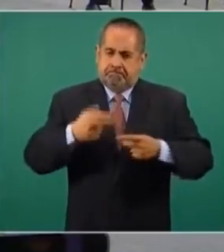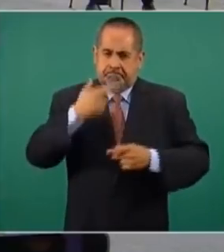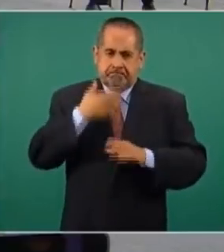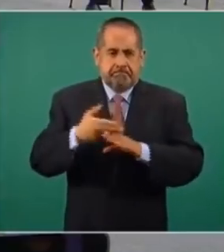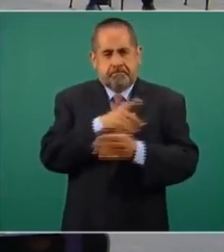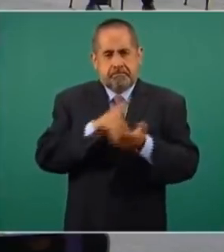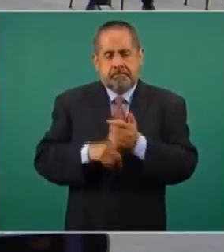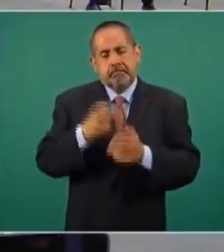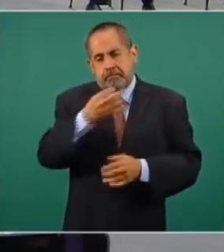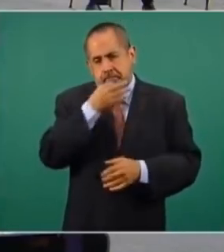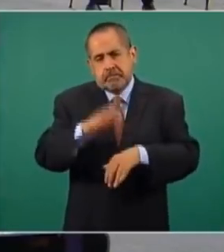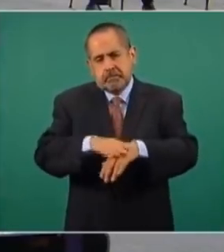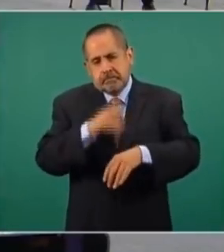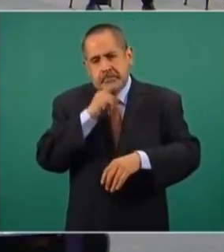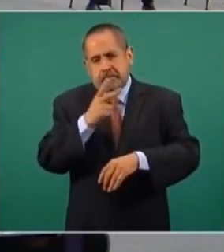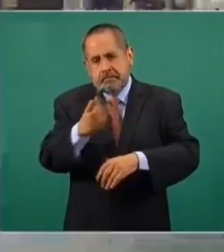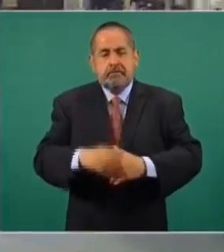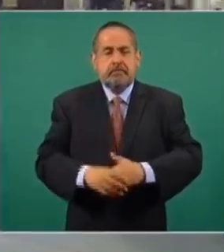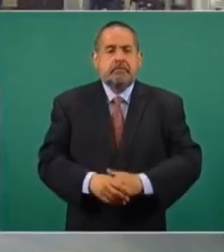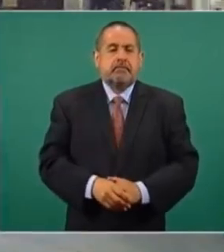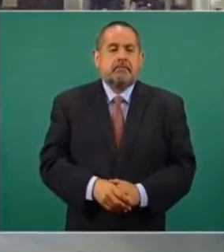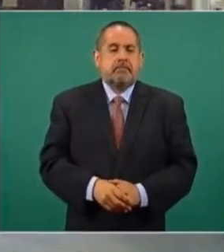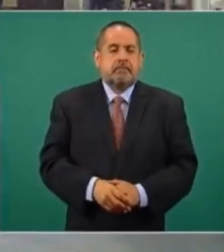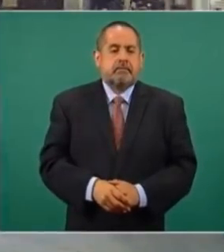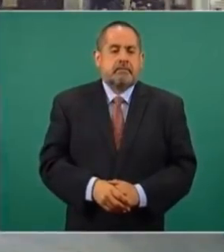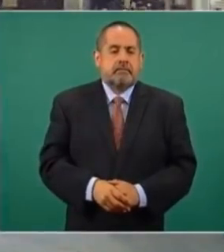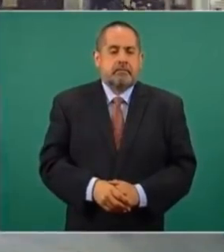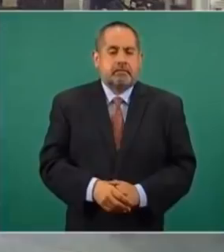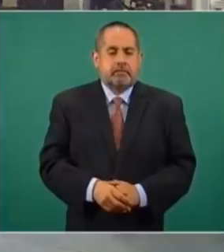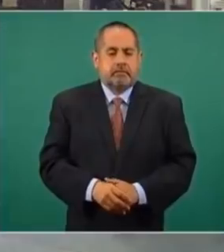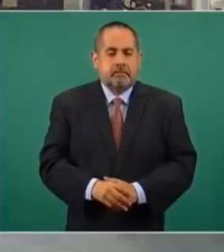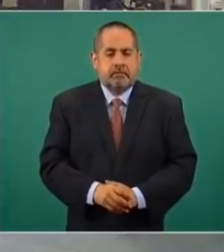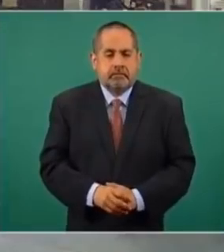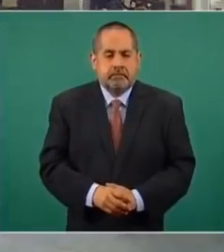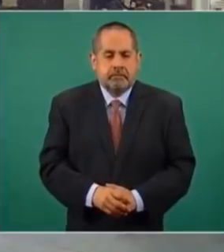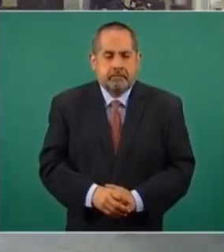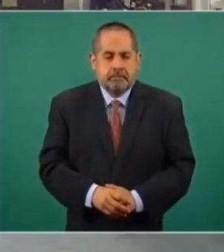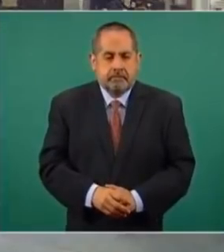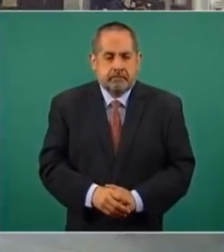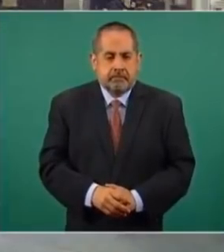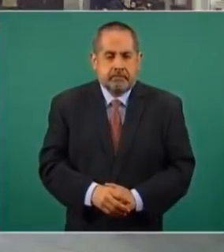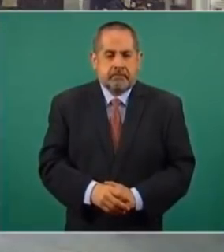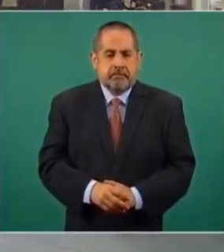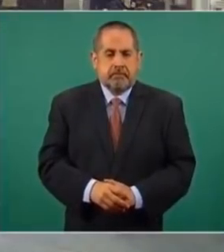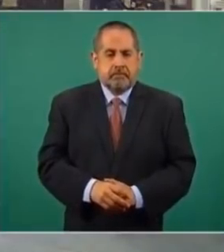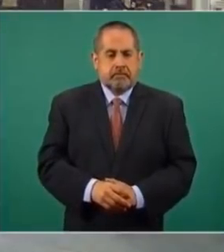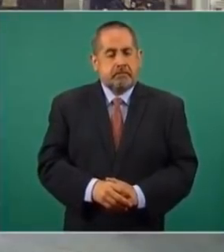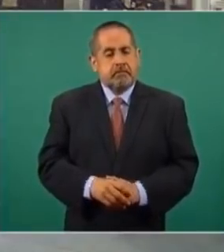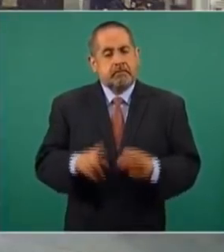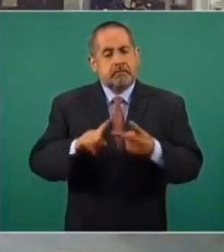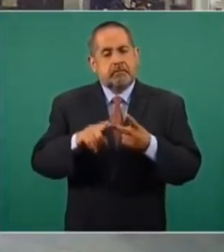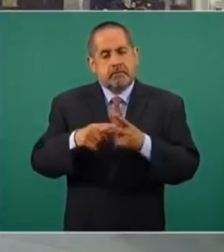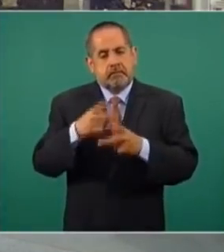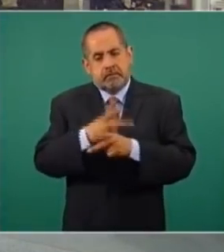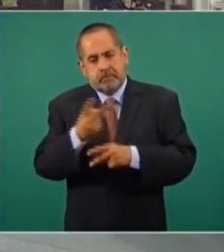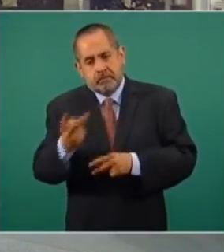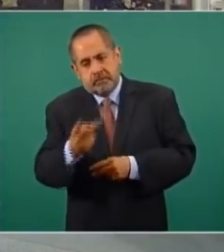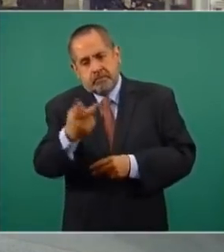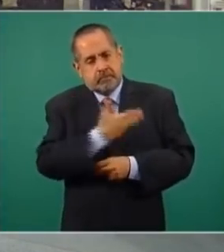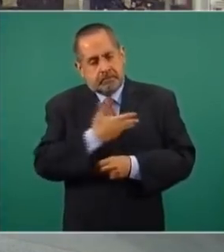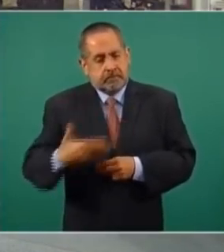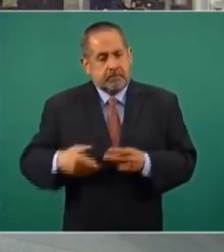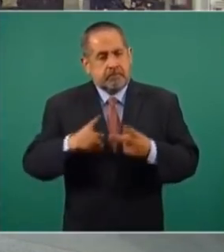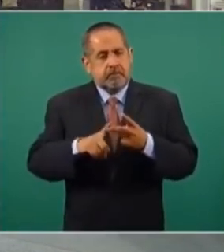Bueno, esa sería la explicación. Gracias. Y como segunda pregunta,